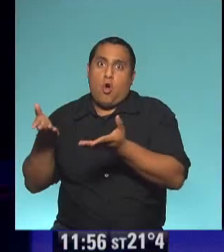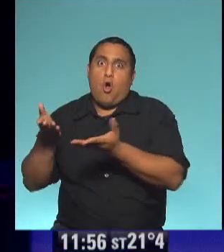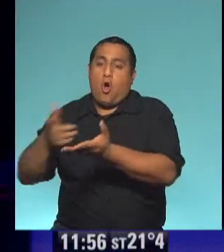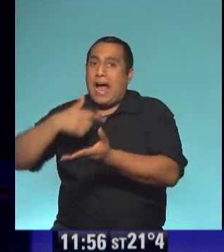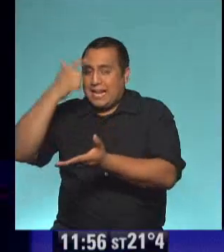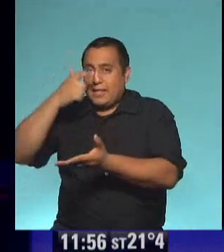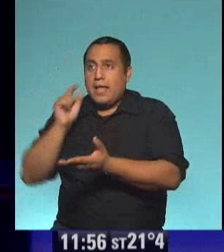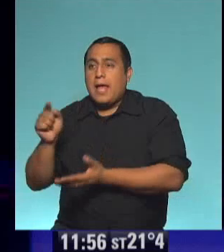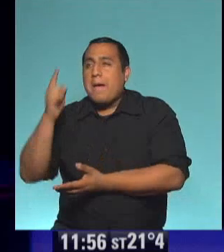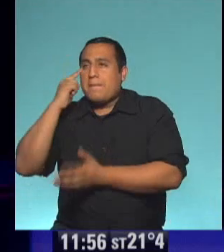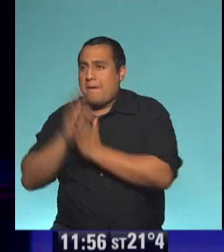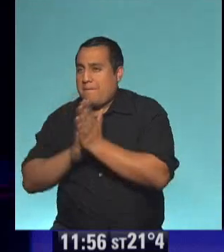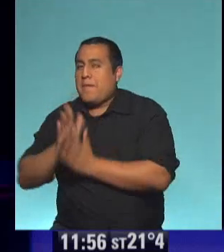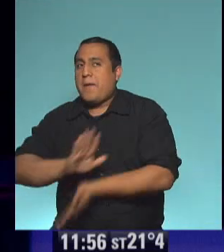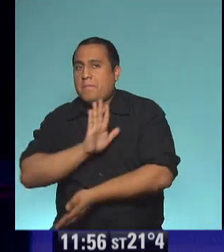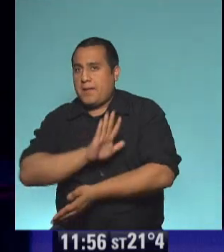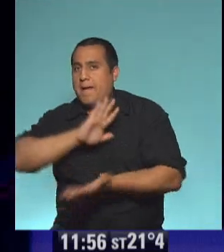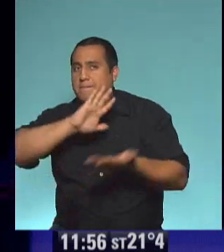una horrible venganza.